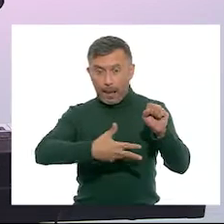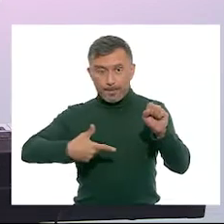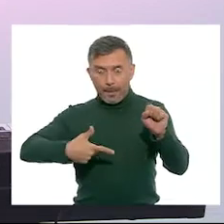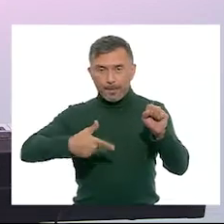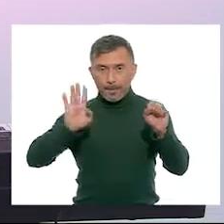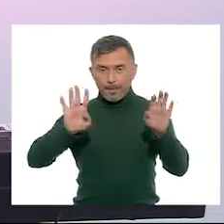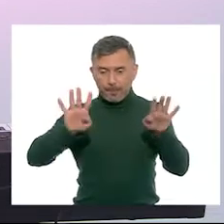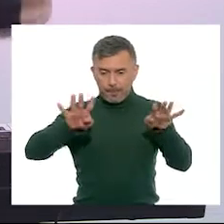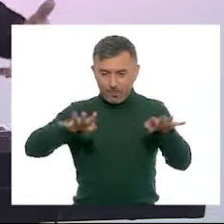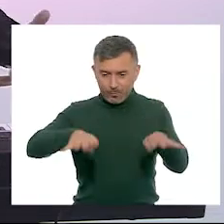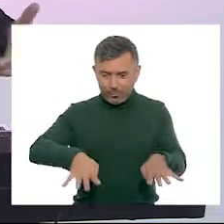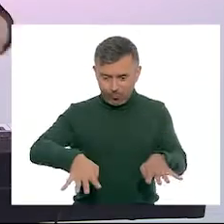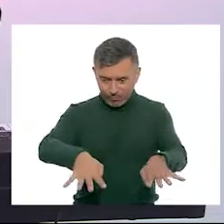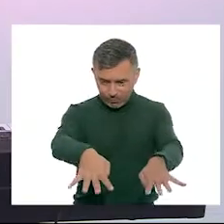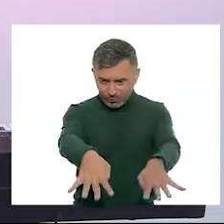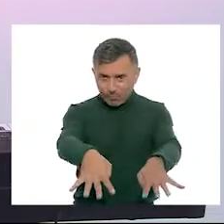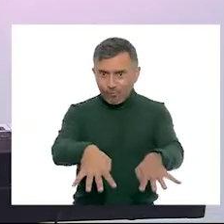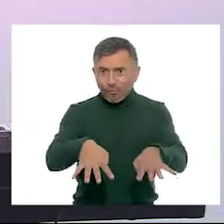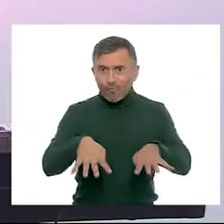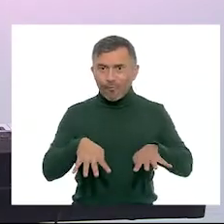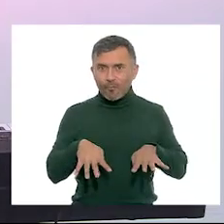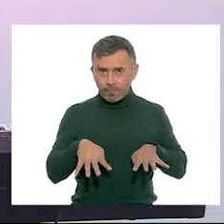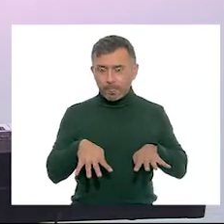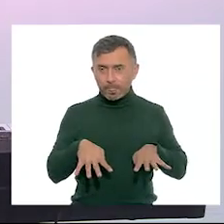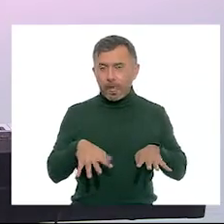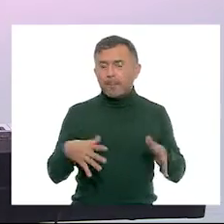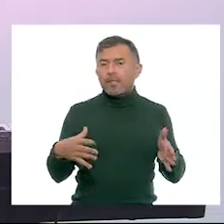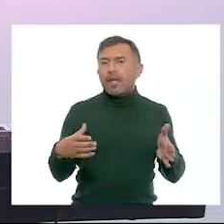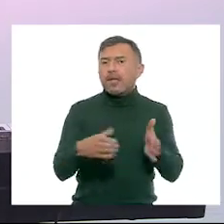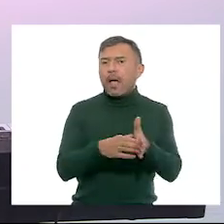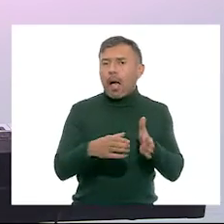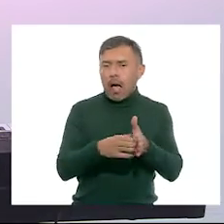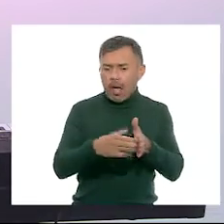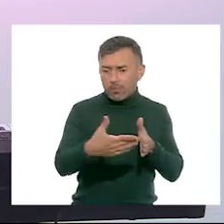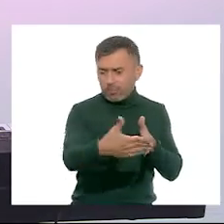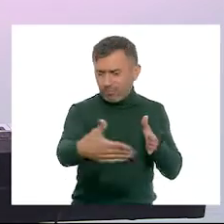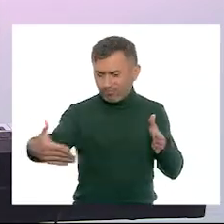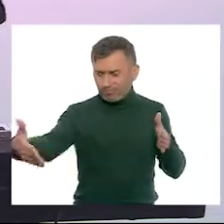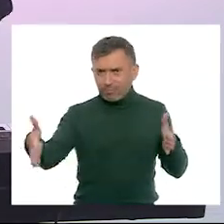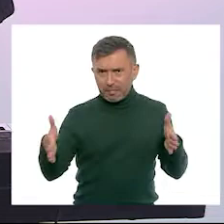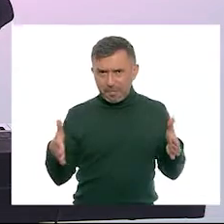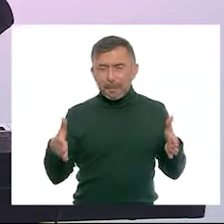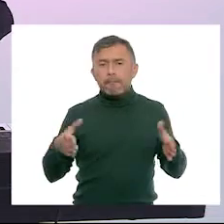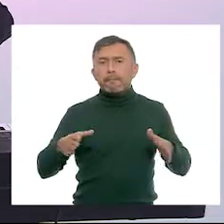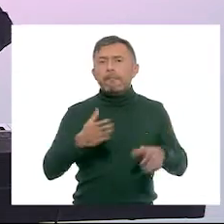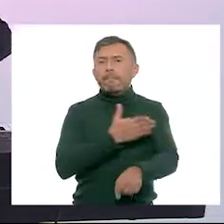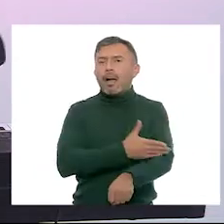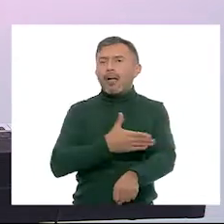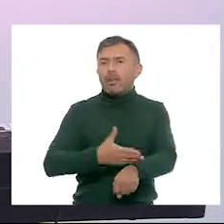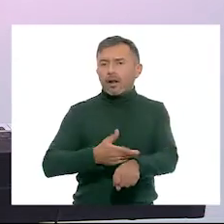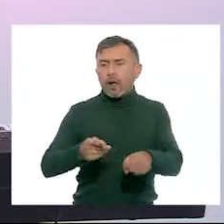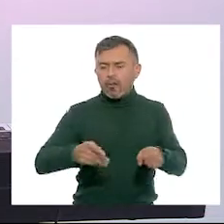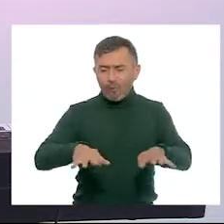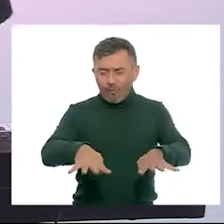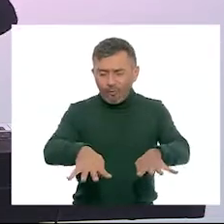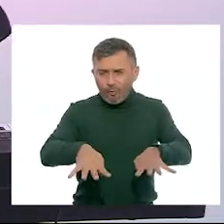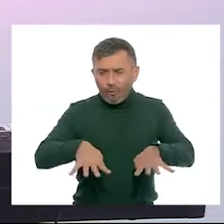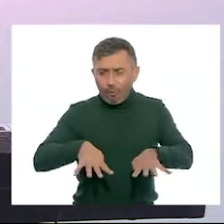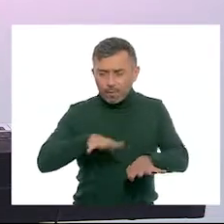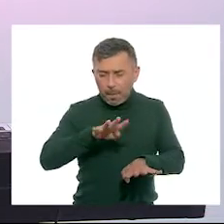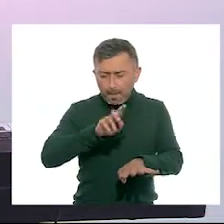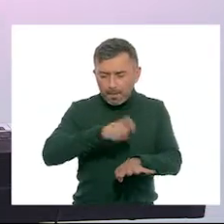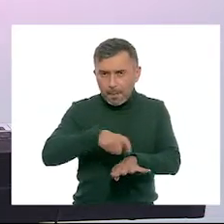hay una caja de resonancia hecha de madera, gracias a la cual el sonido puede proyectar